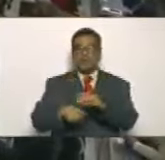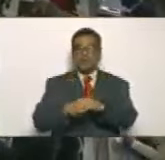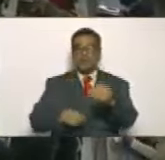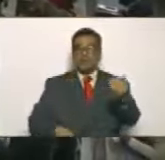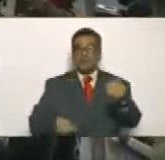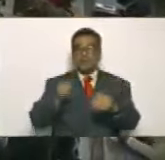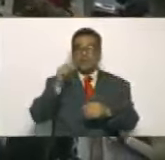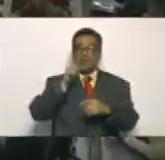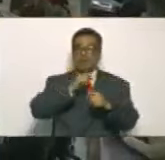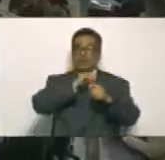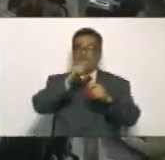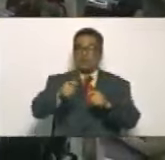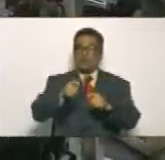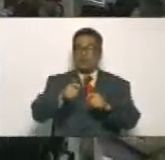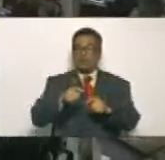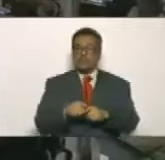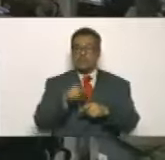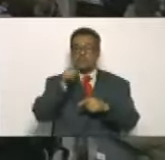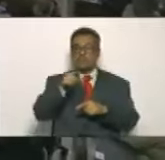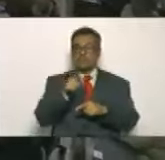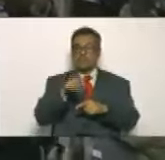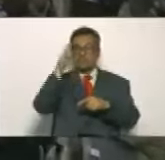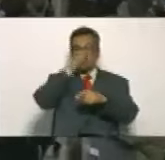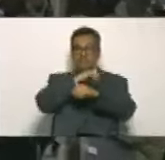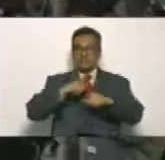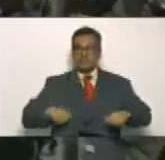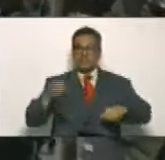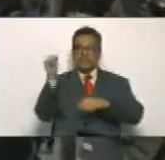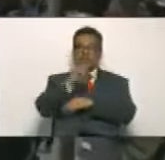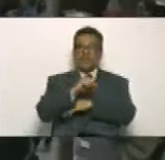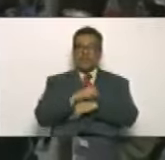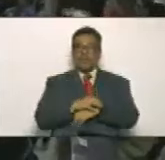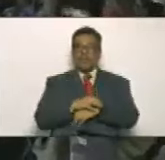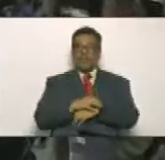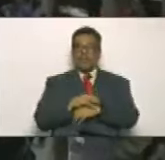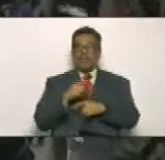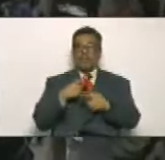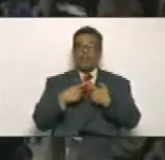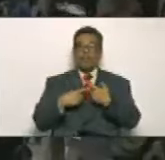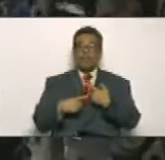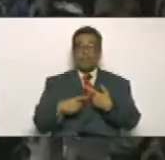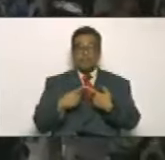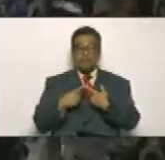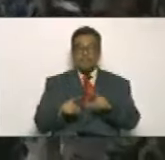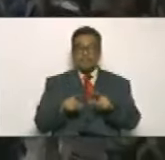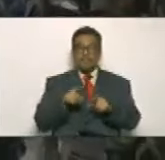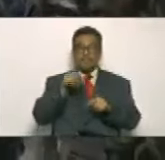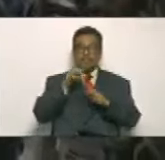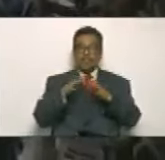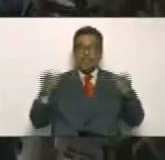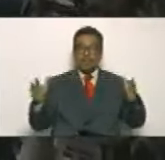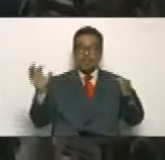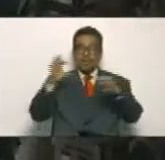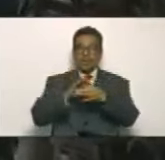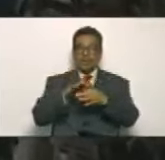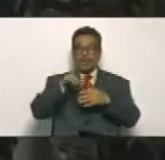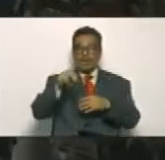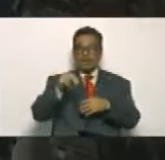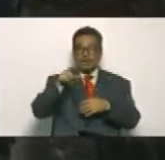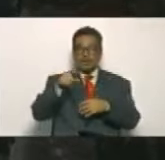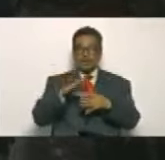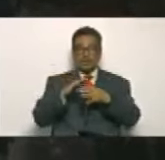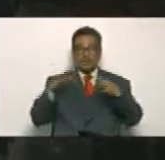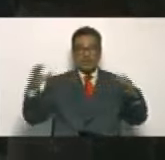y nombrando una guardia de honor para este general derrotado. Pero la magnanimidad no está asociada a eso.